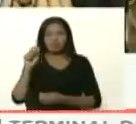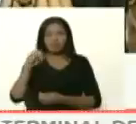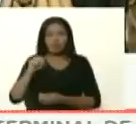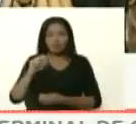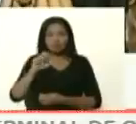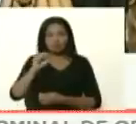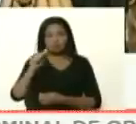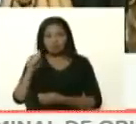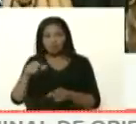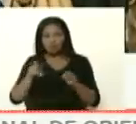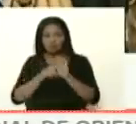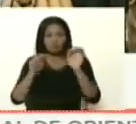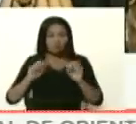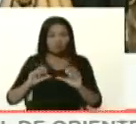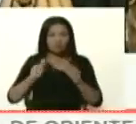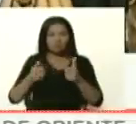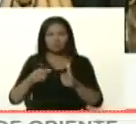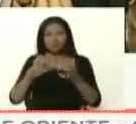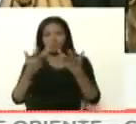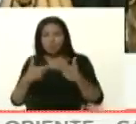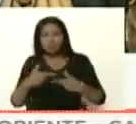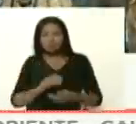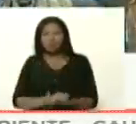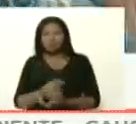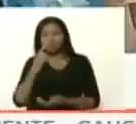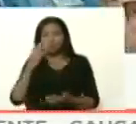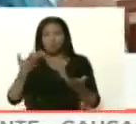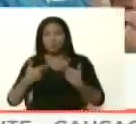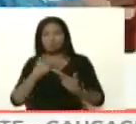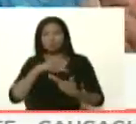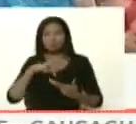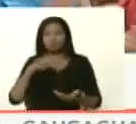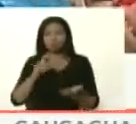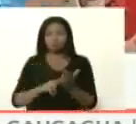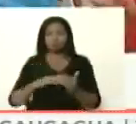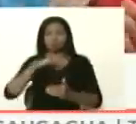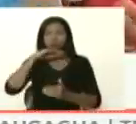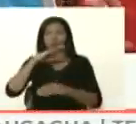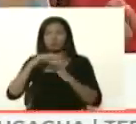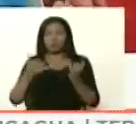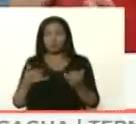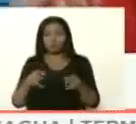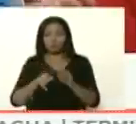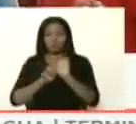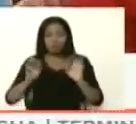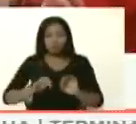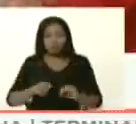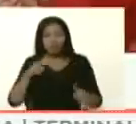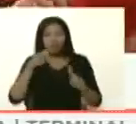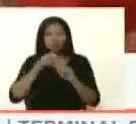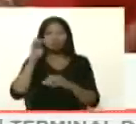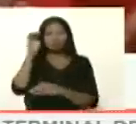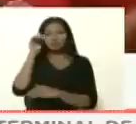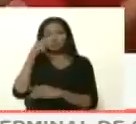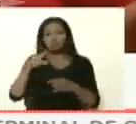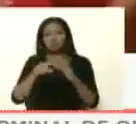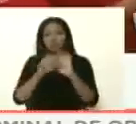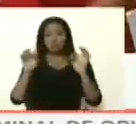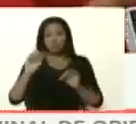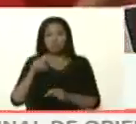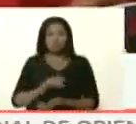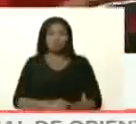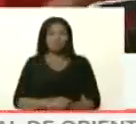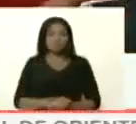Cúmplase adelante en esta empresa que nos va a dar la autosuficiencia hacia el futuro en